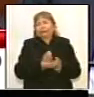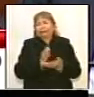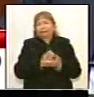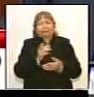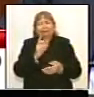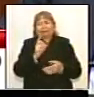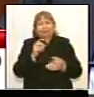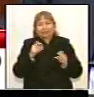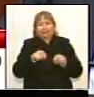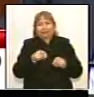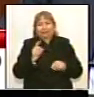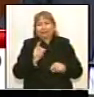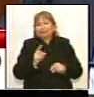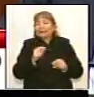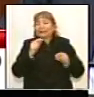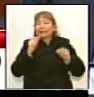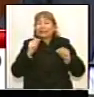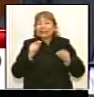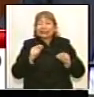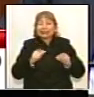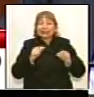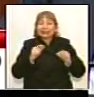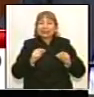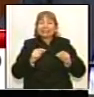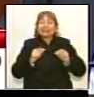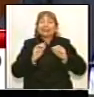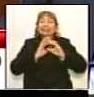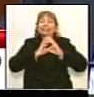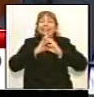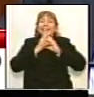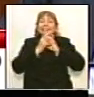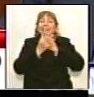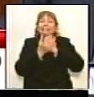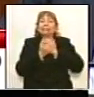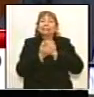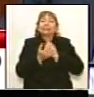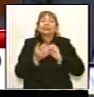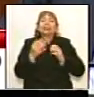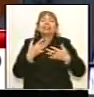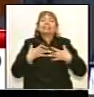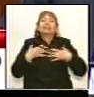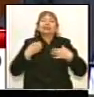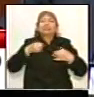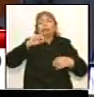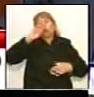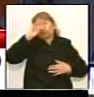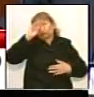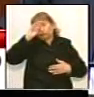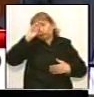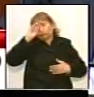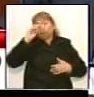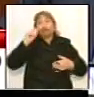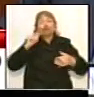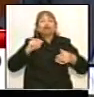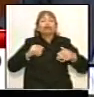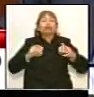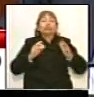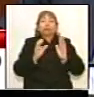caso, presidente. Aquí el caso es que están curándose en salud. Y saben bien que actualmente el Código